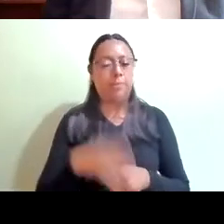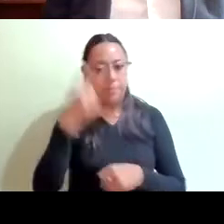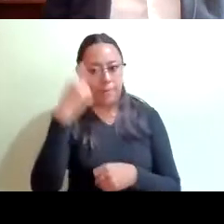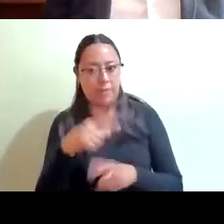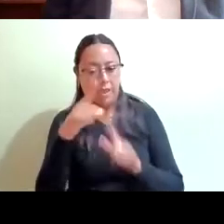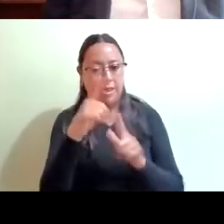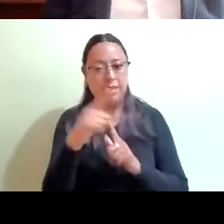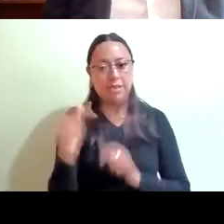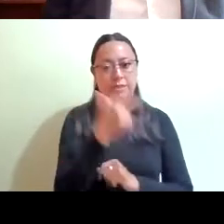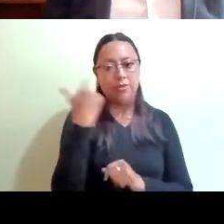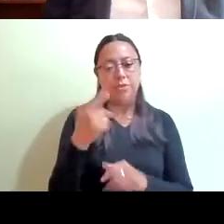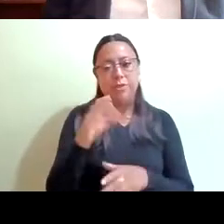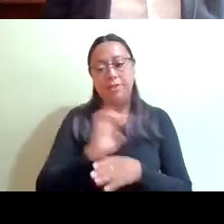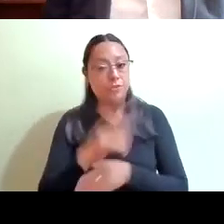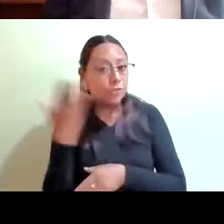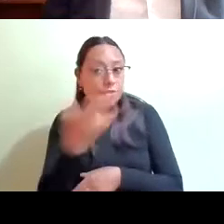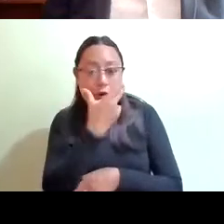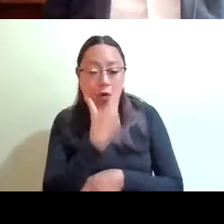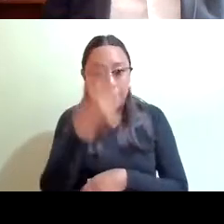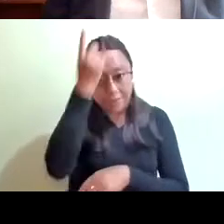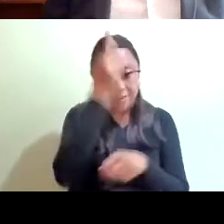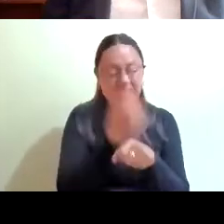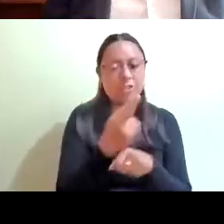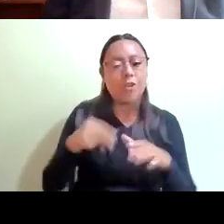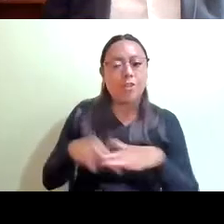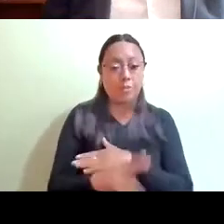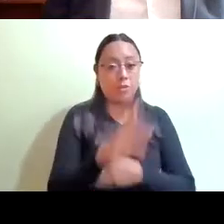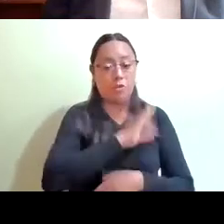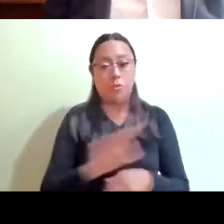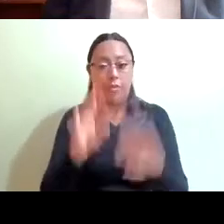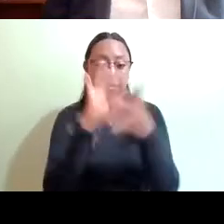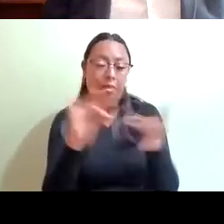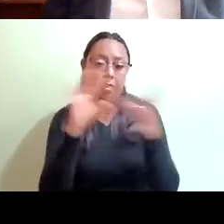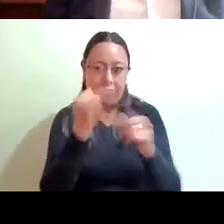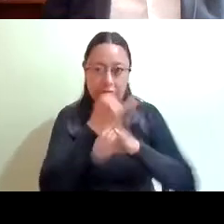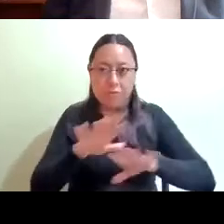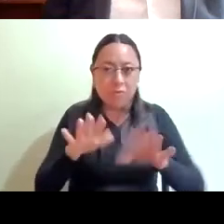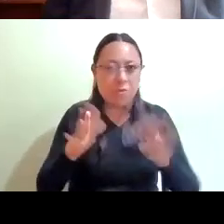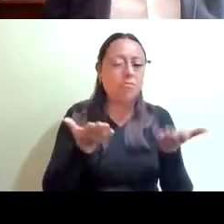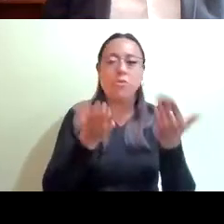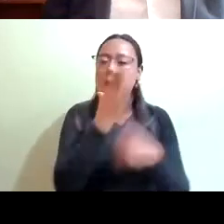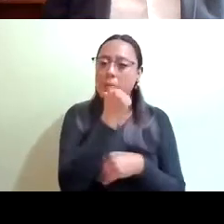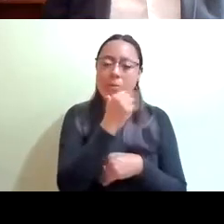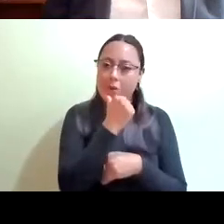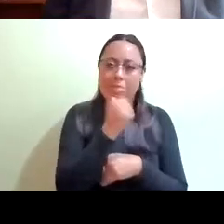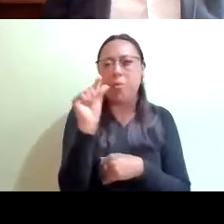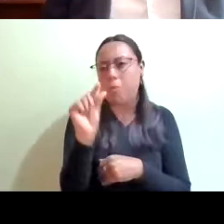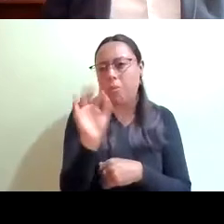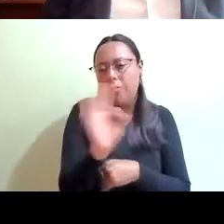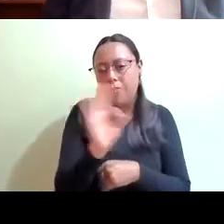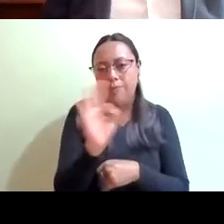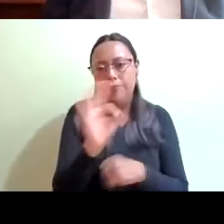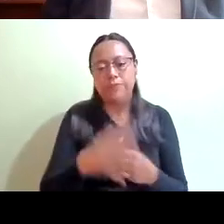Entonces, poco nos puede decir el director del metro sobre el tema del accidente y de las investigaciones que